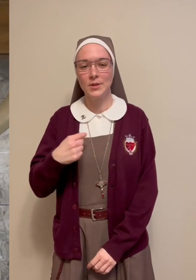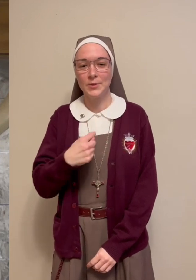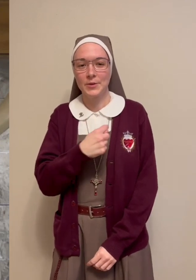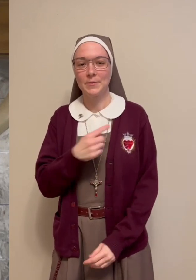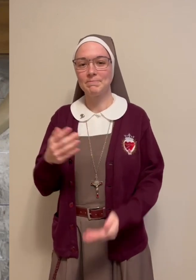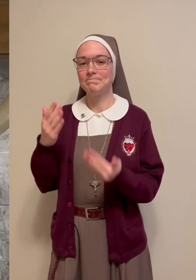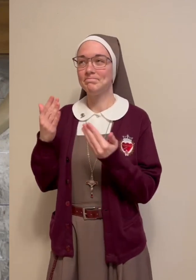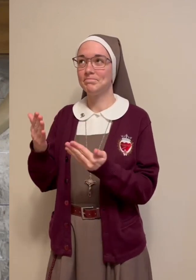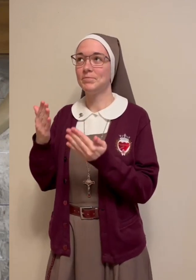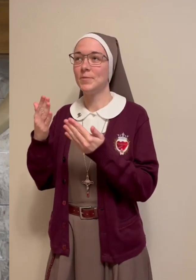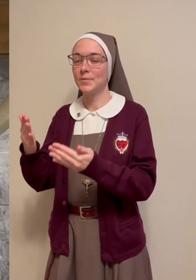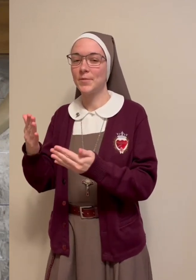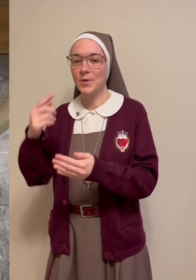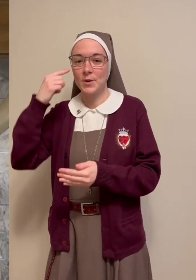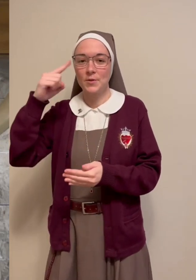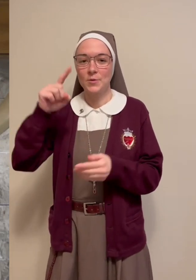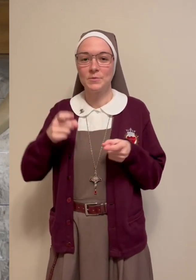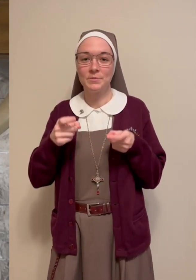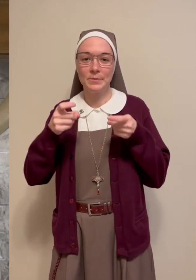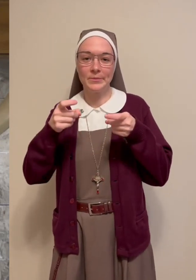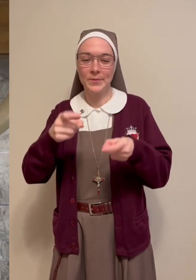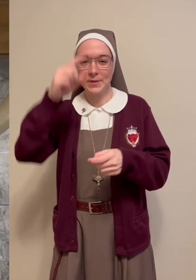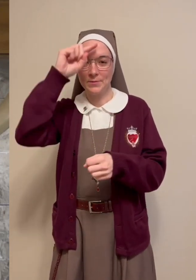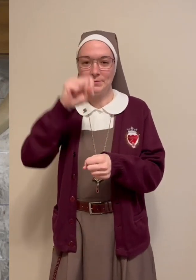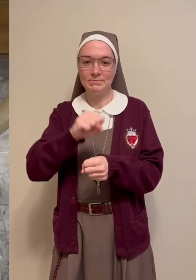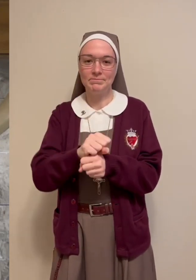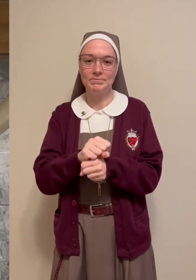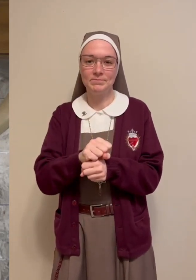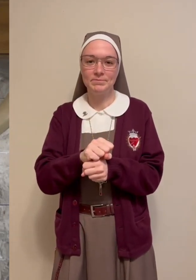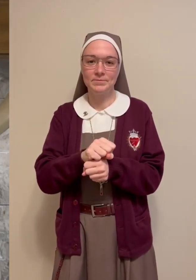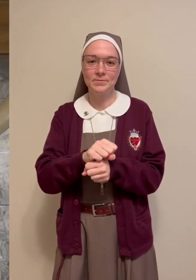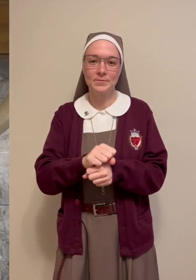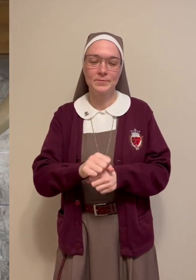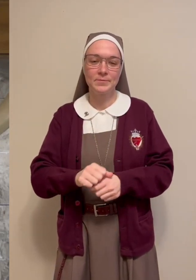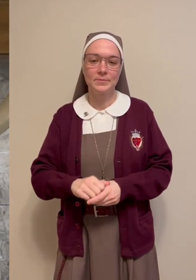Señor, te damos gracias por el don de la fe